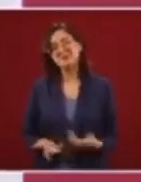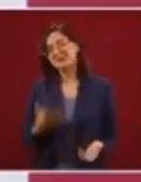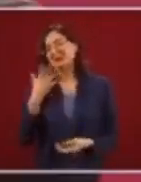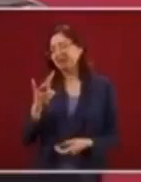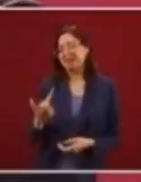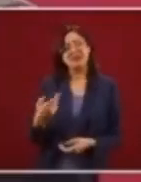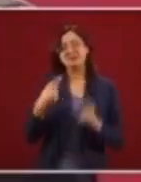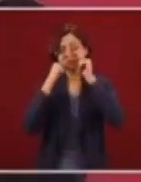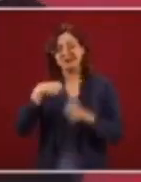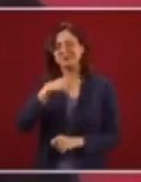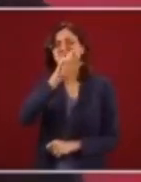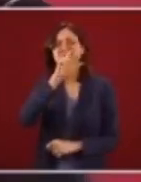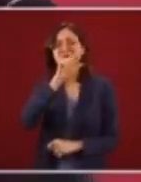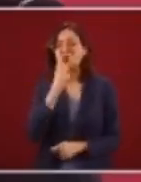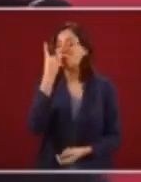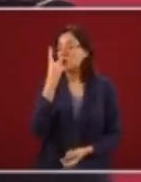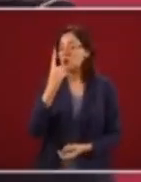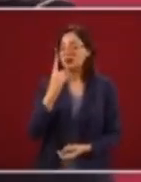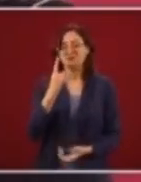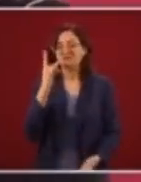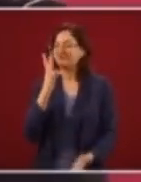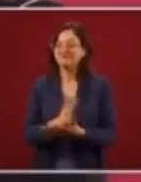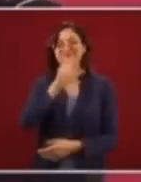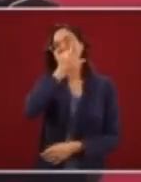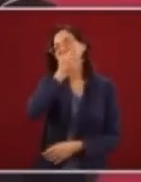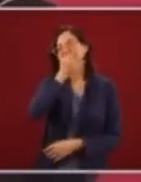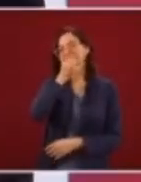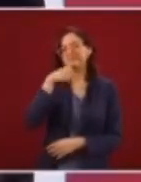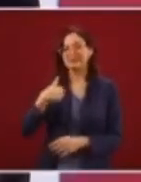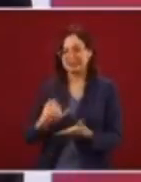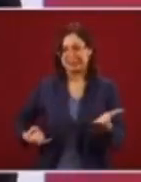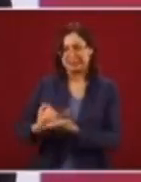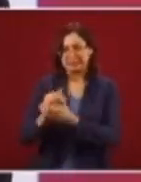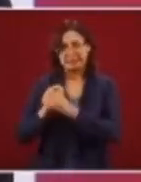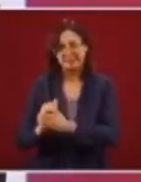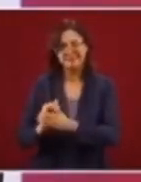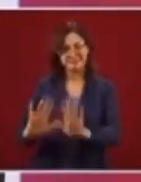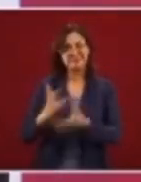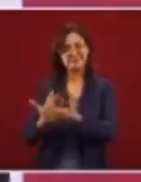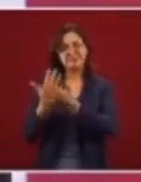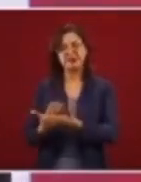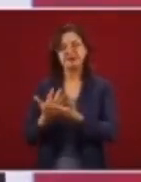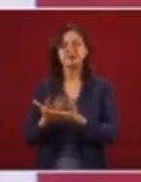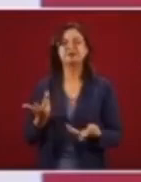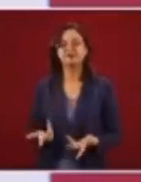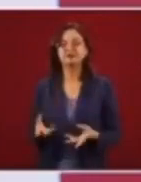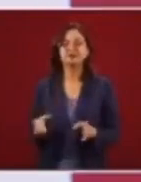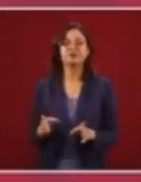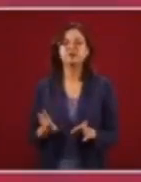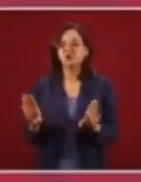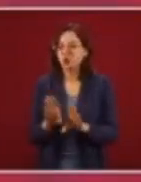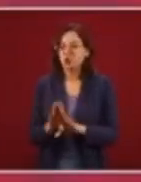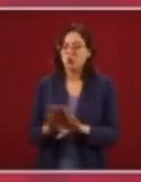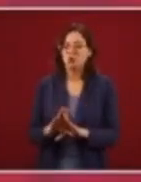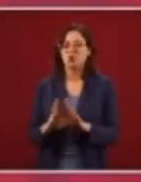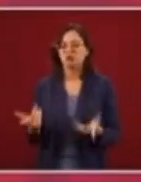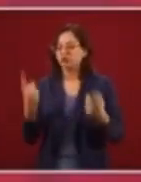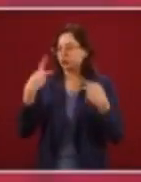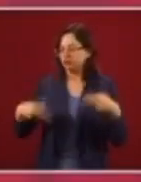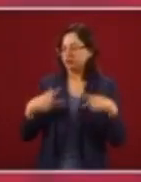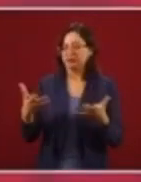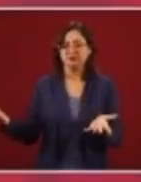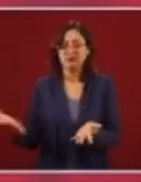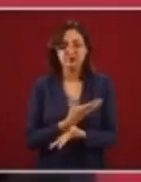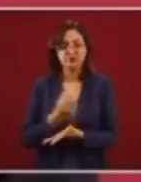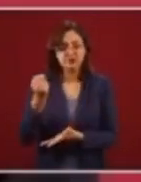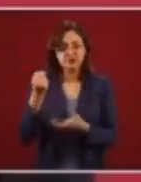menor, pero a mí me preocupa. Eso es lo único que me está deteniendo. De cómo le hacemos para que el que